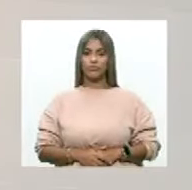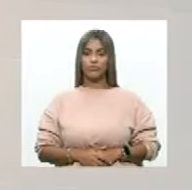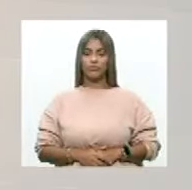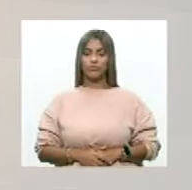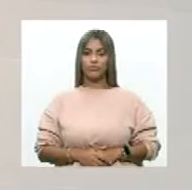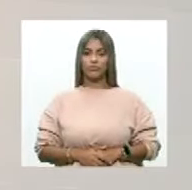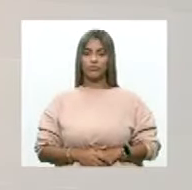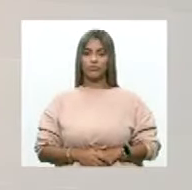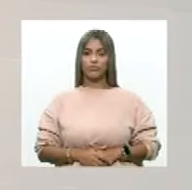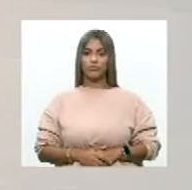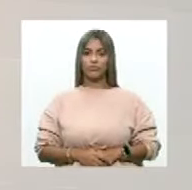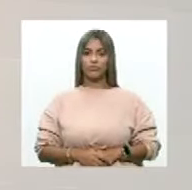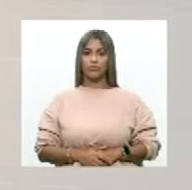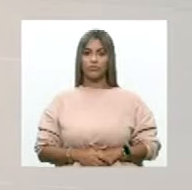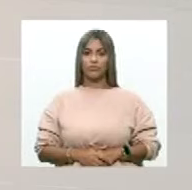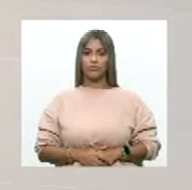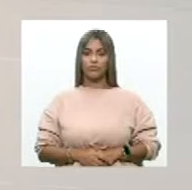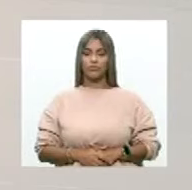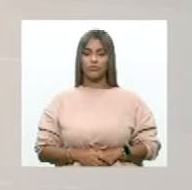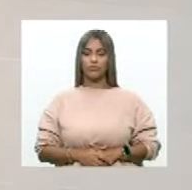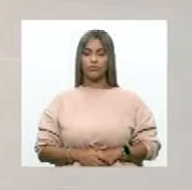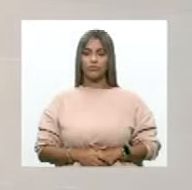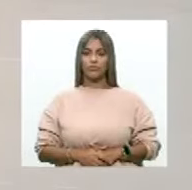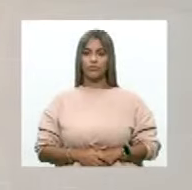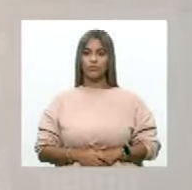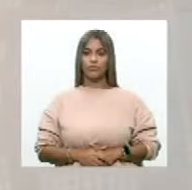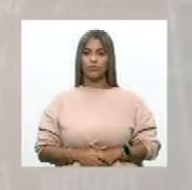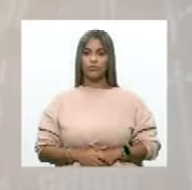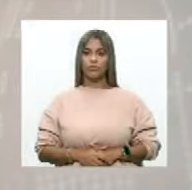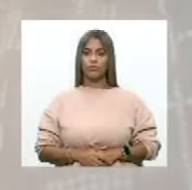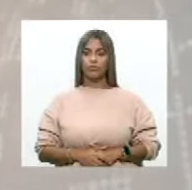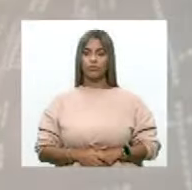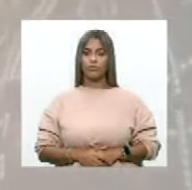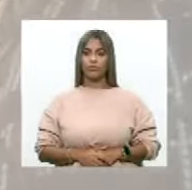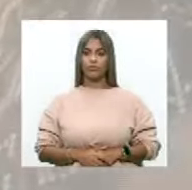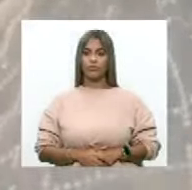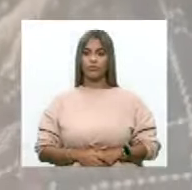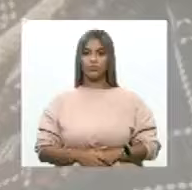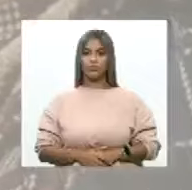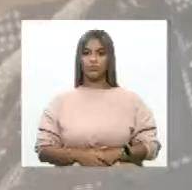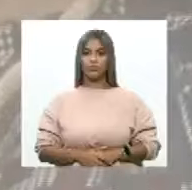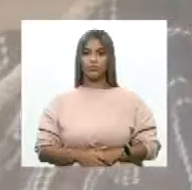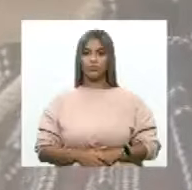Marauka, Baikuya, Naruae, Dacobo.